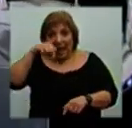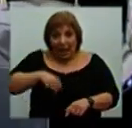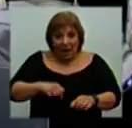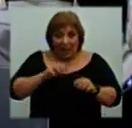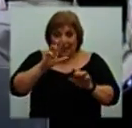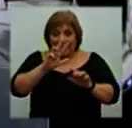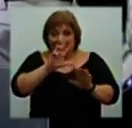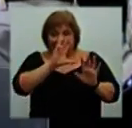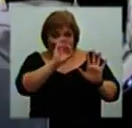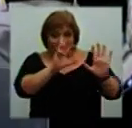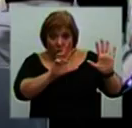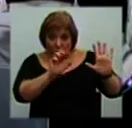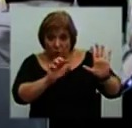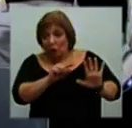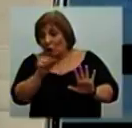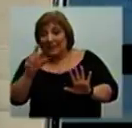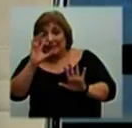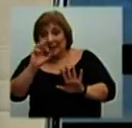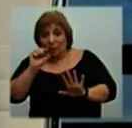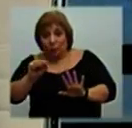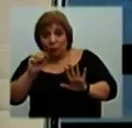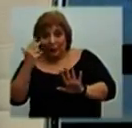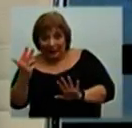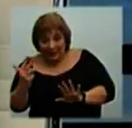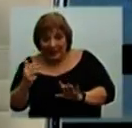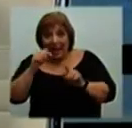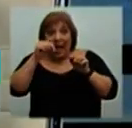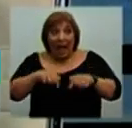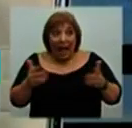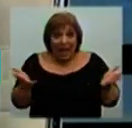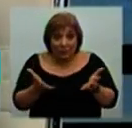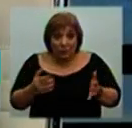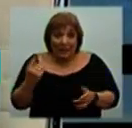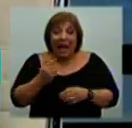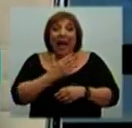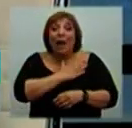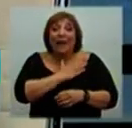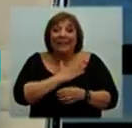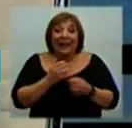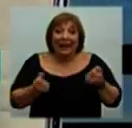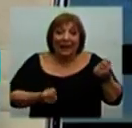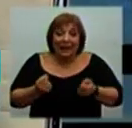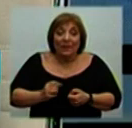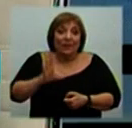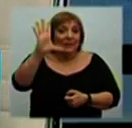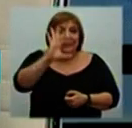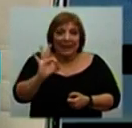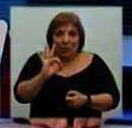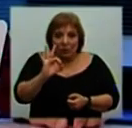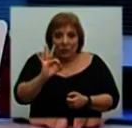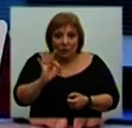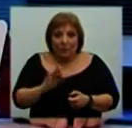08 a 03 en el año 2008 y ahora actualmente para los amater los llamados amater baja cero esa